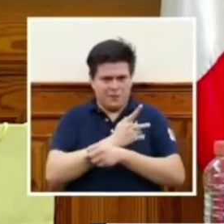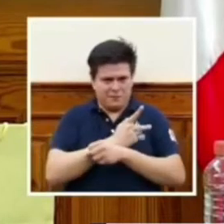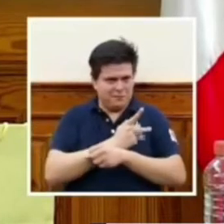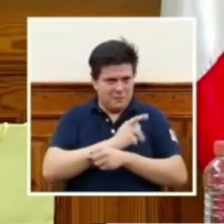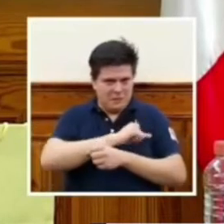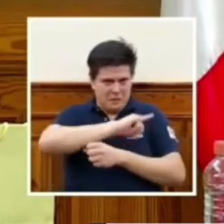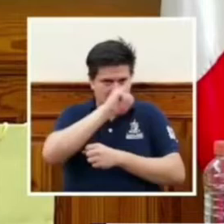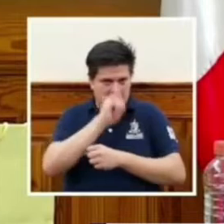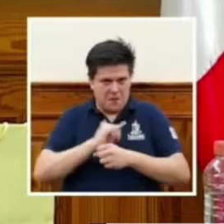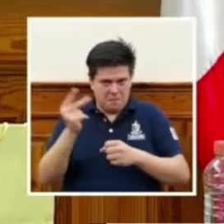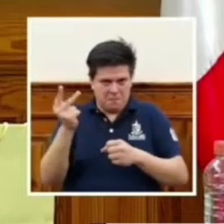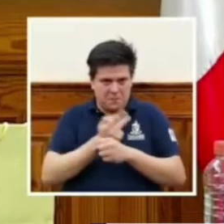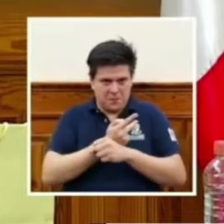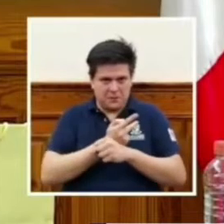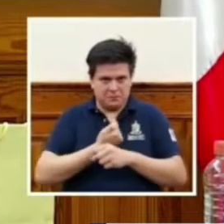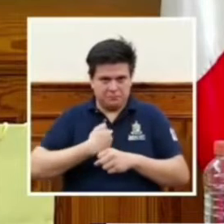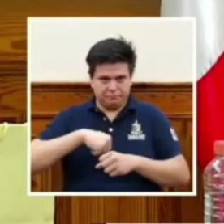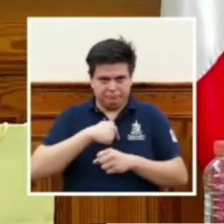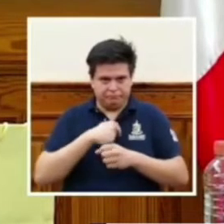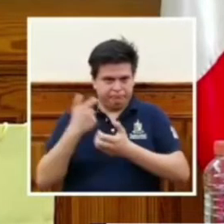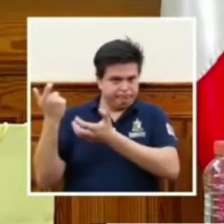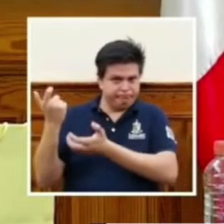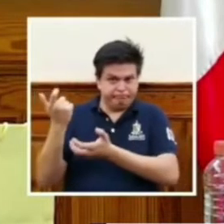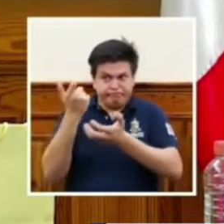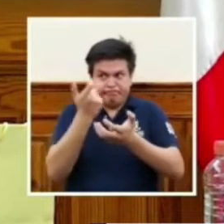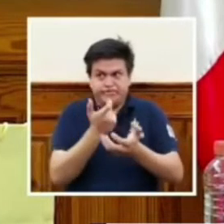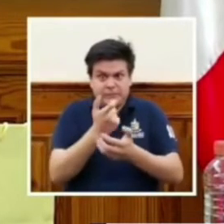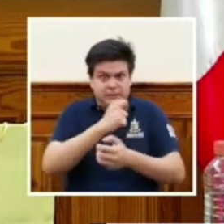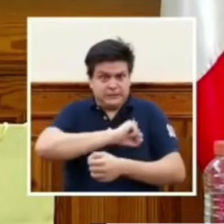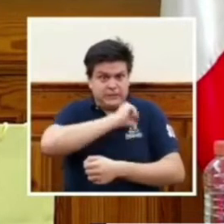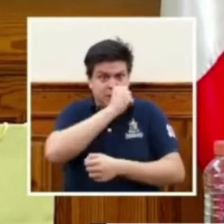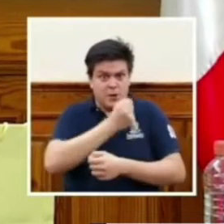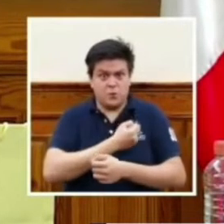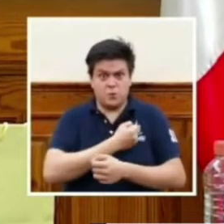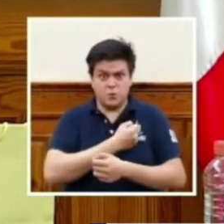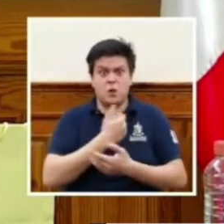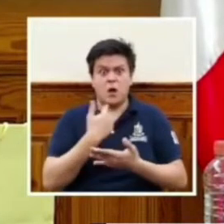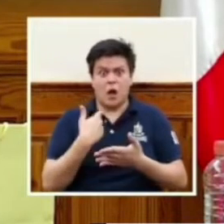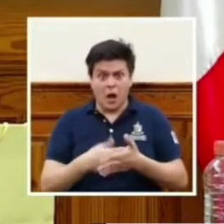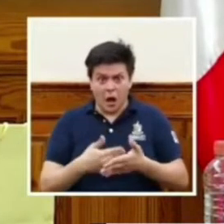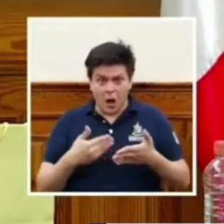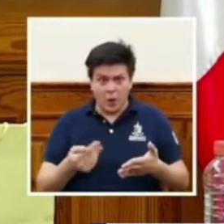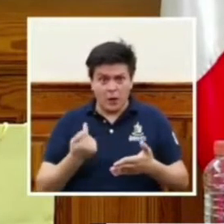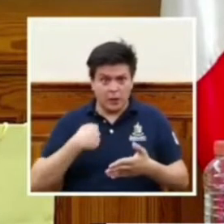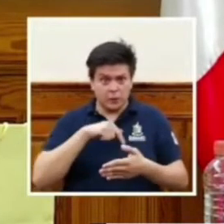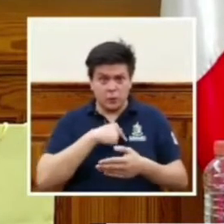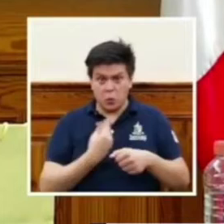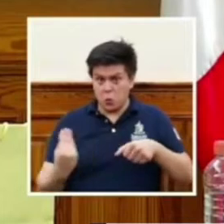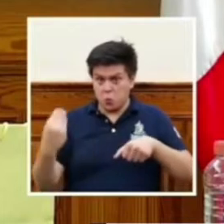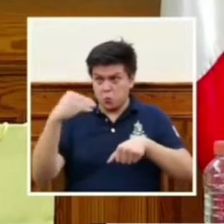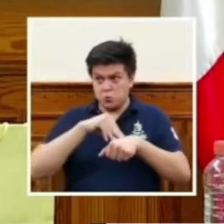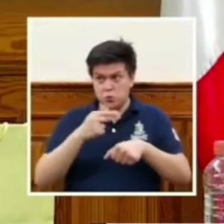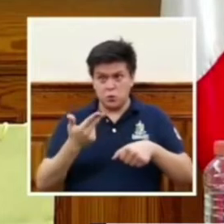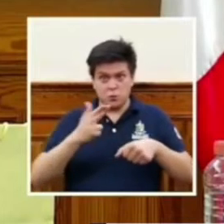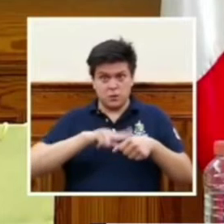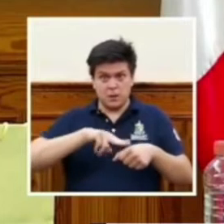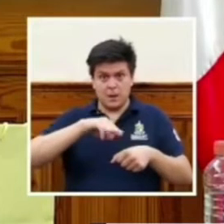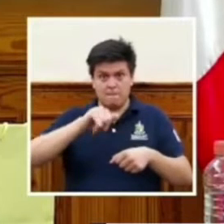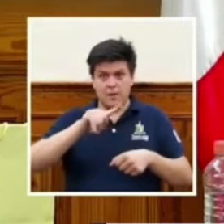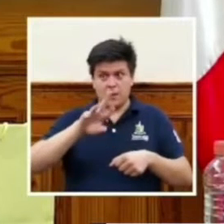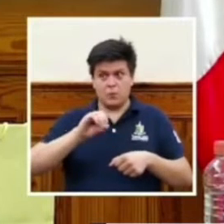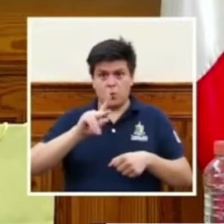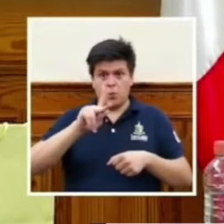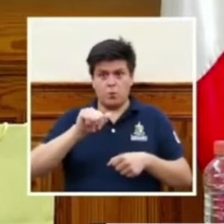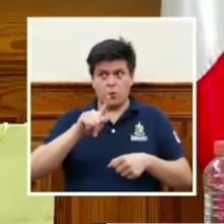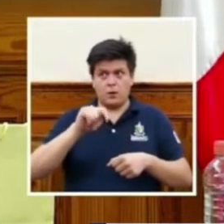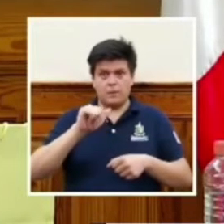Nunca antes se había invertido tanto en salud. Hoy dejamos un hospital metropolitano, el